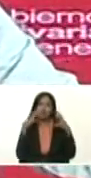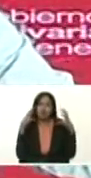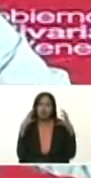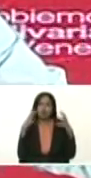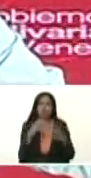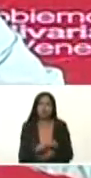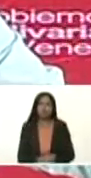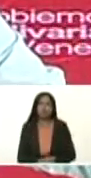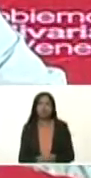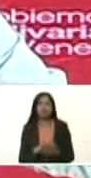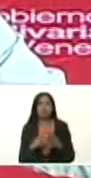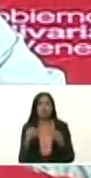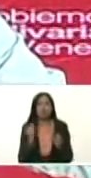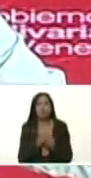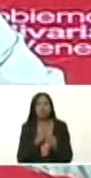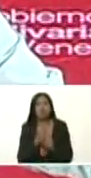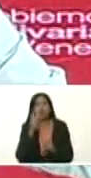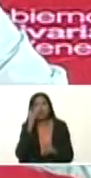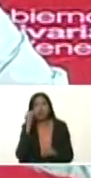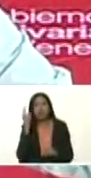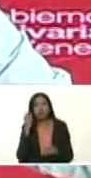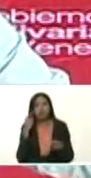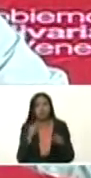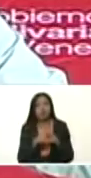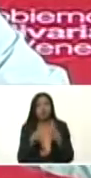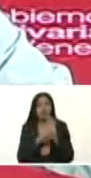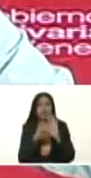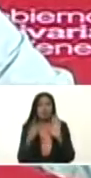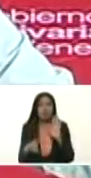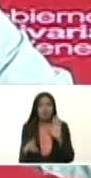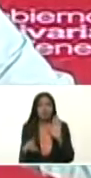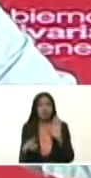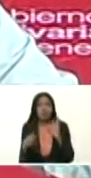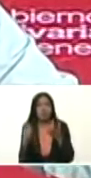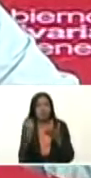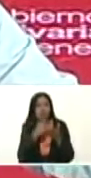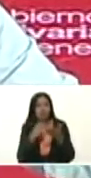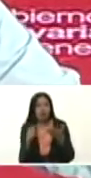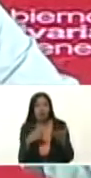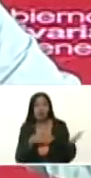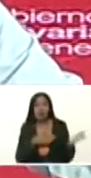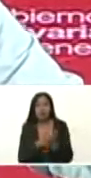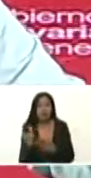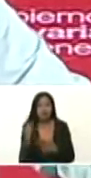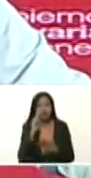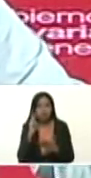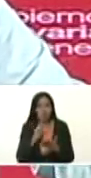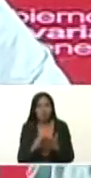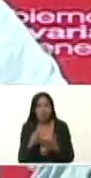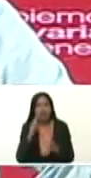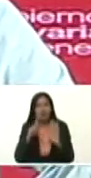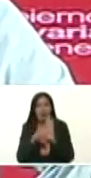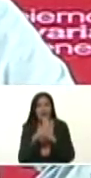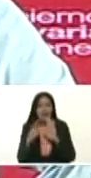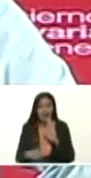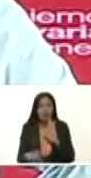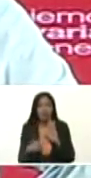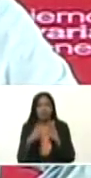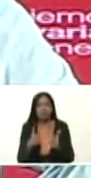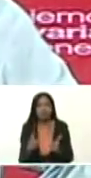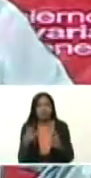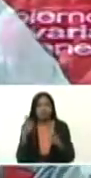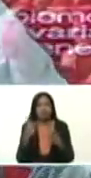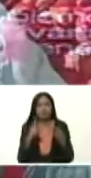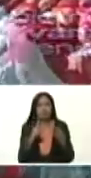los trabajadores tengan sus derechos allí dibujados, garantizados, escritos, legales. Tercer